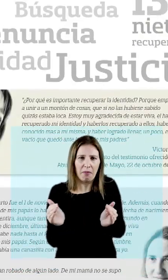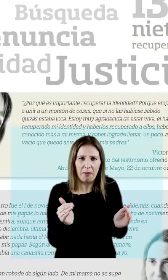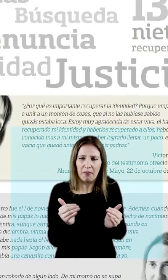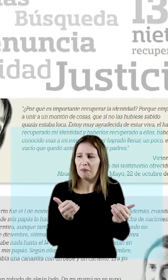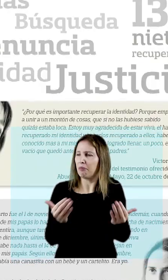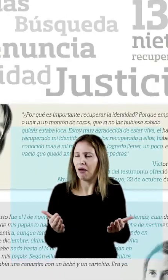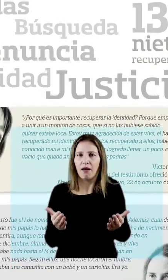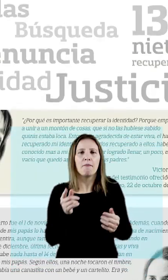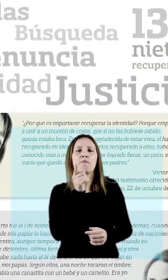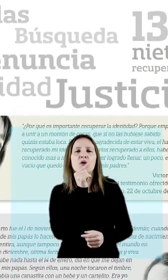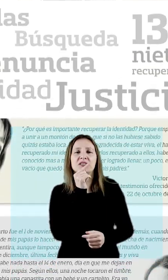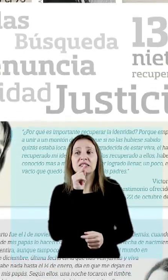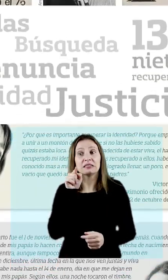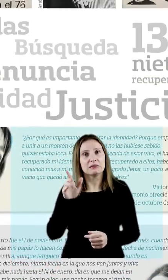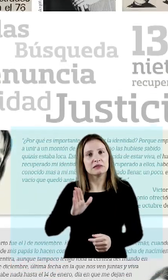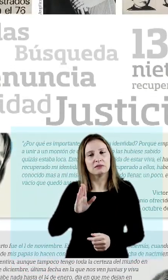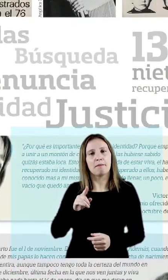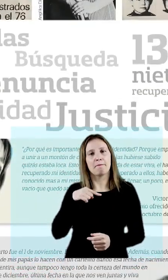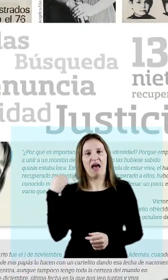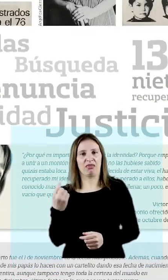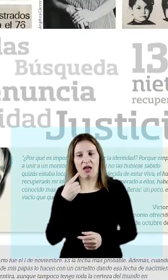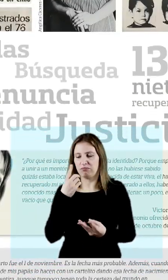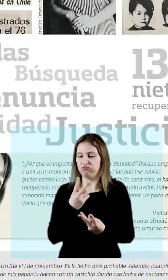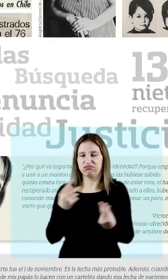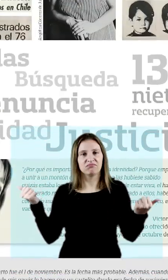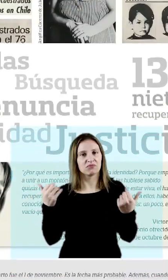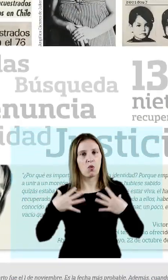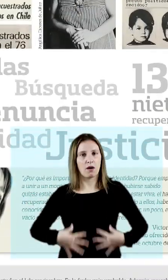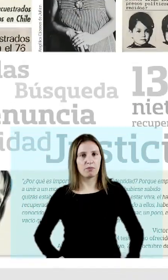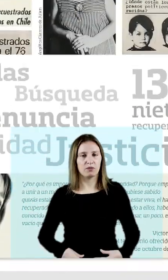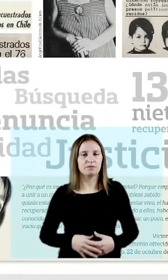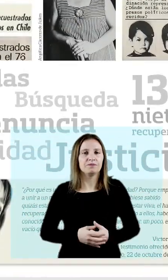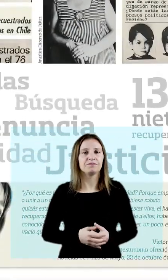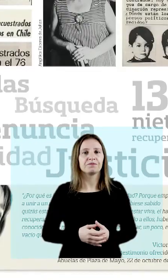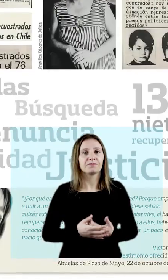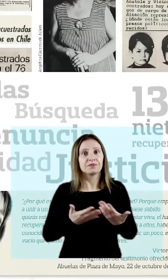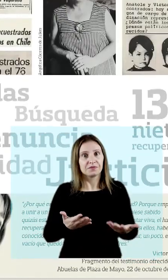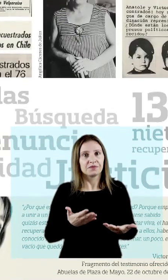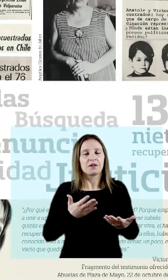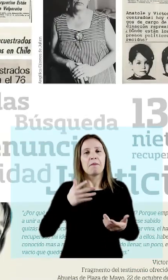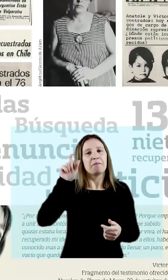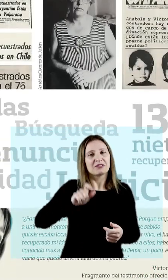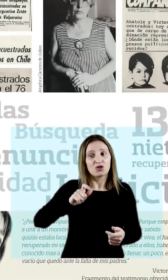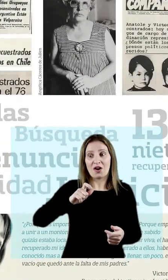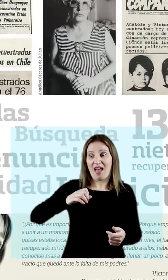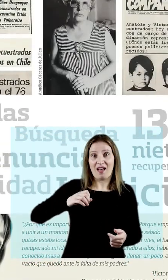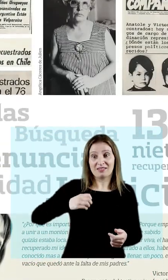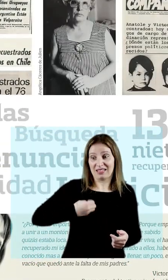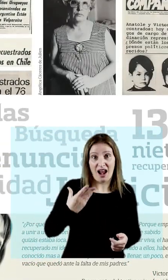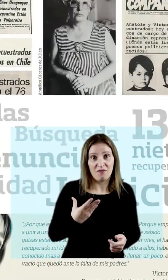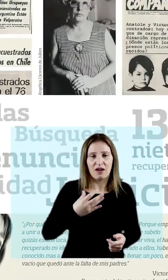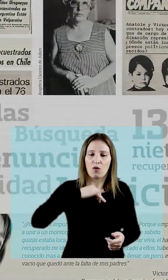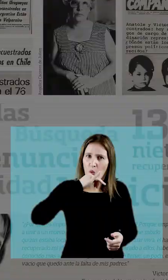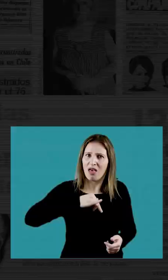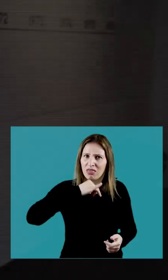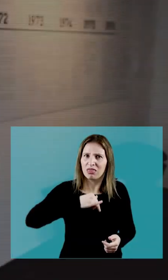policía y a ella la van a matar y hacer desaparecer su cuerpo. Los relatos de los sobrevivientes dicen que en algún